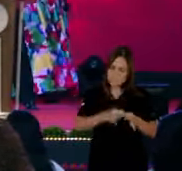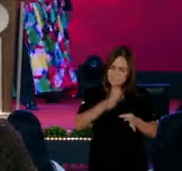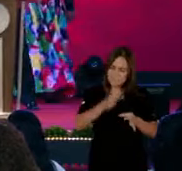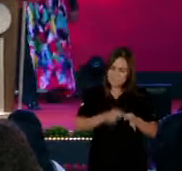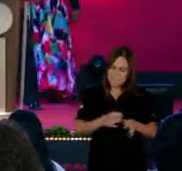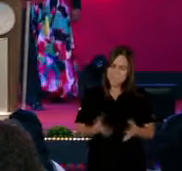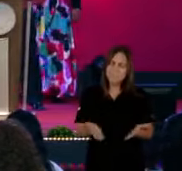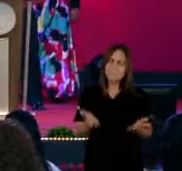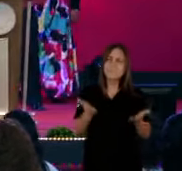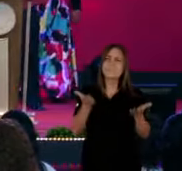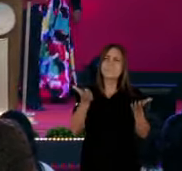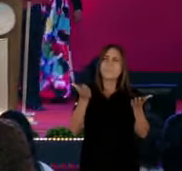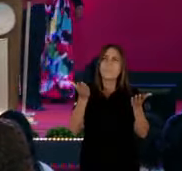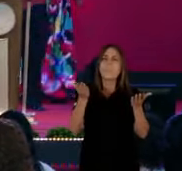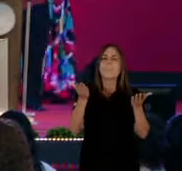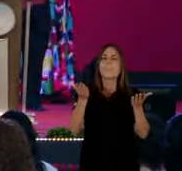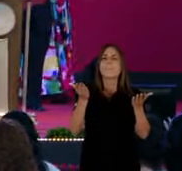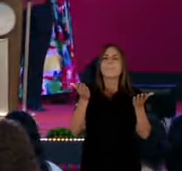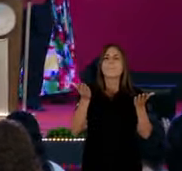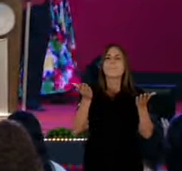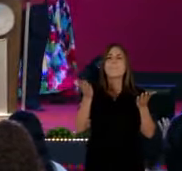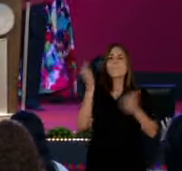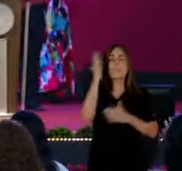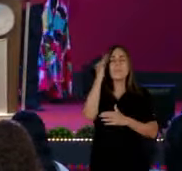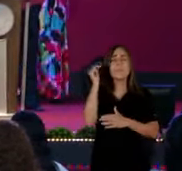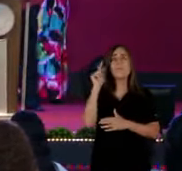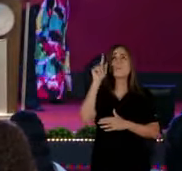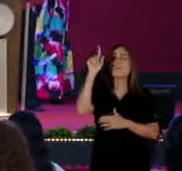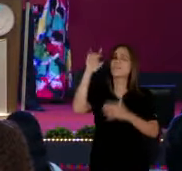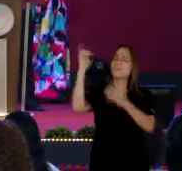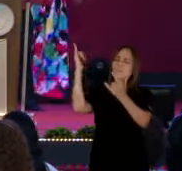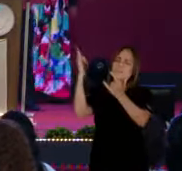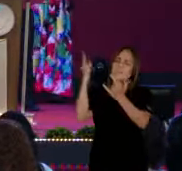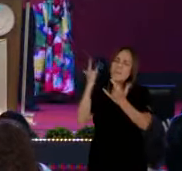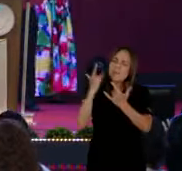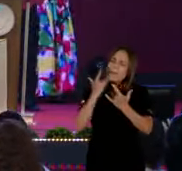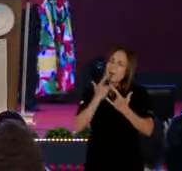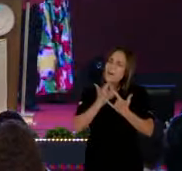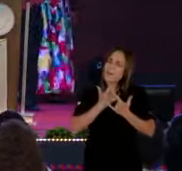fiel, pues me amas como